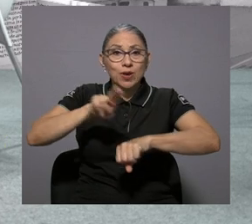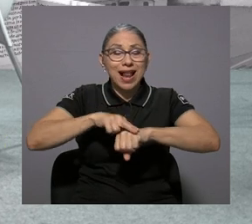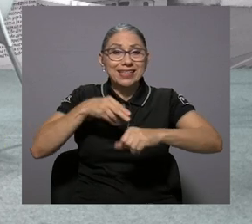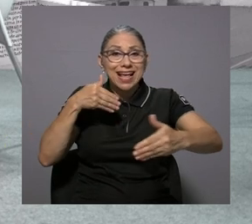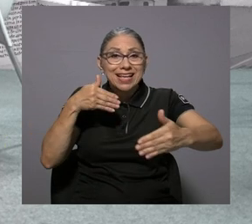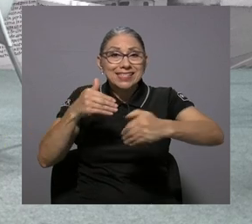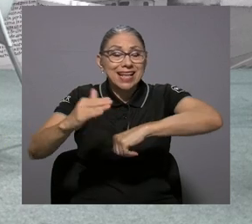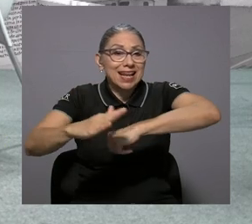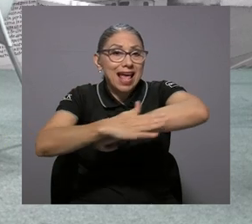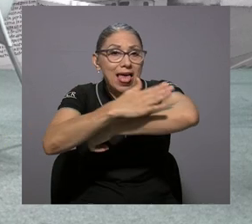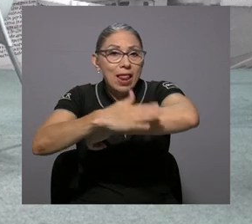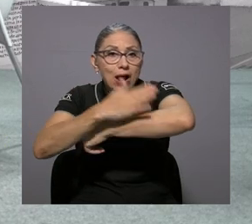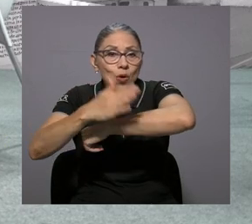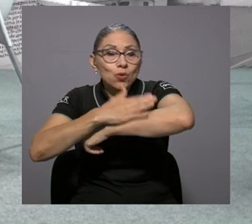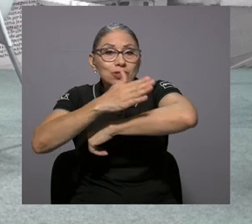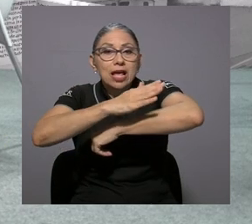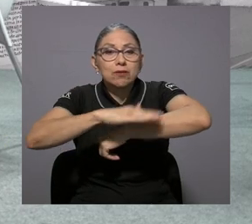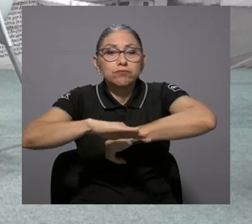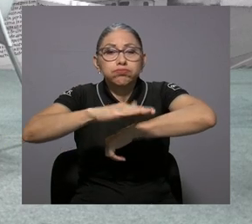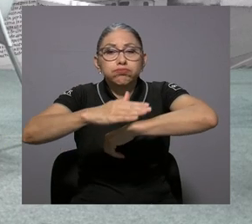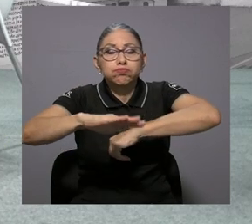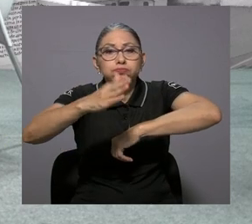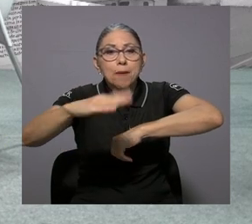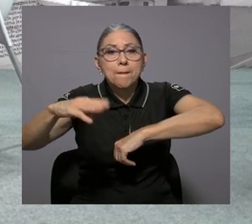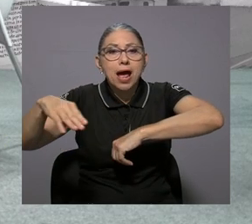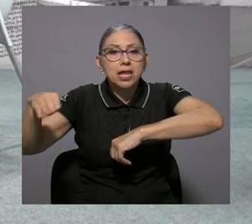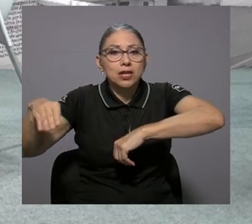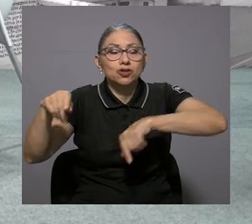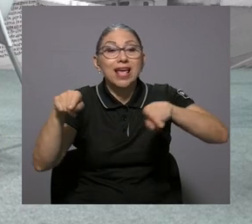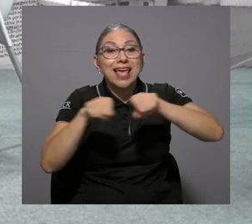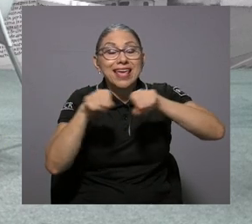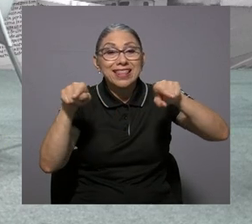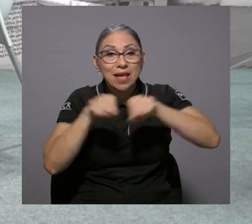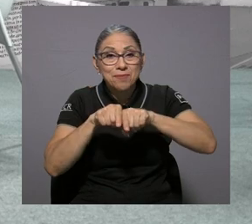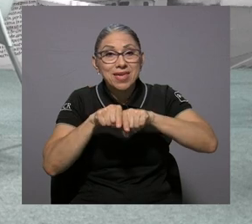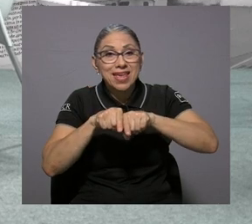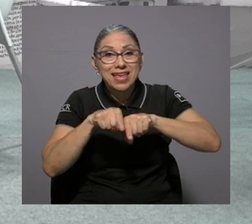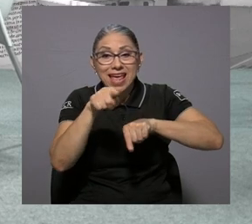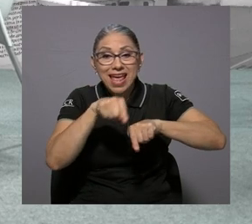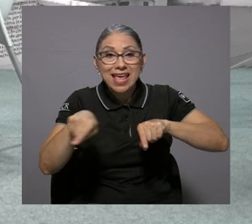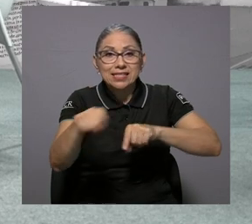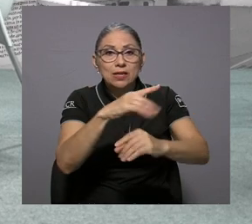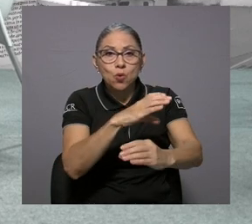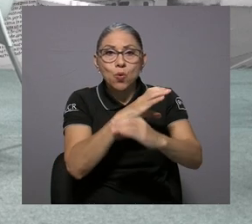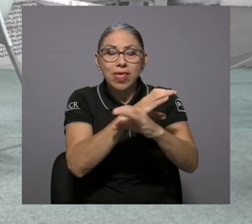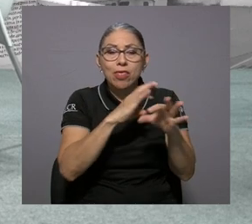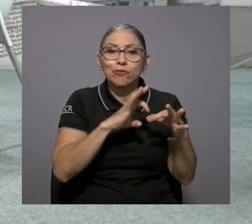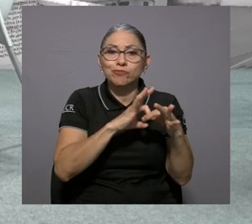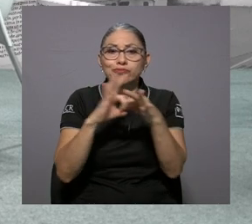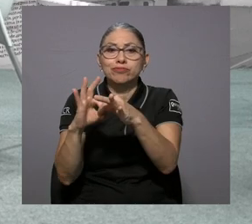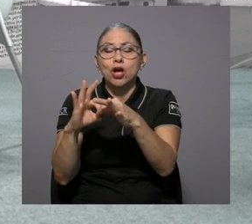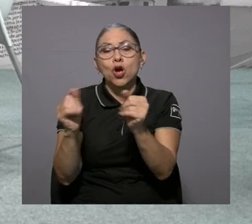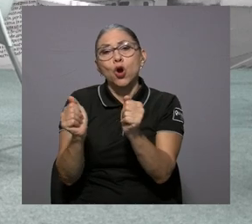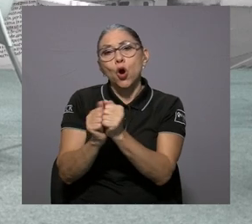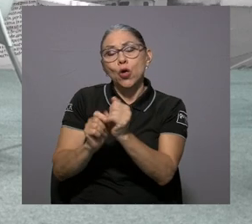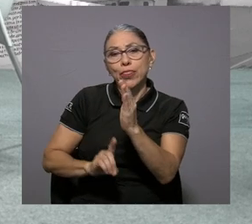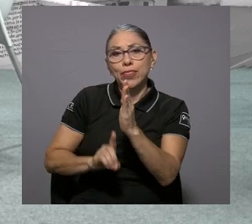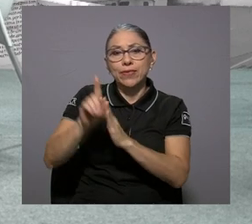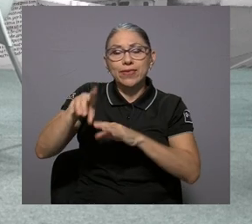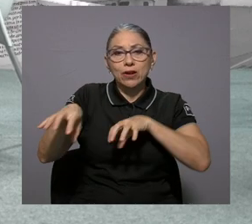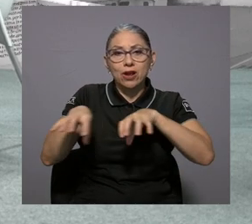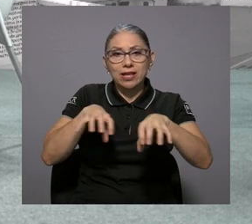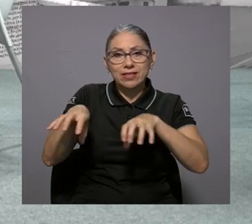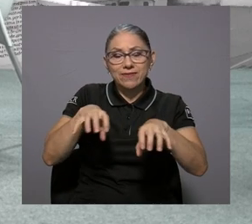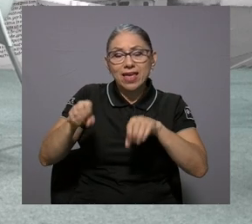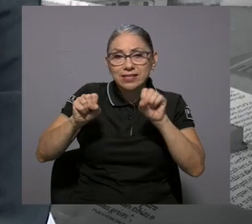y marinos y también conciliar esa preservación con el desarrollo de actividades que